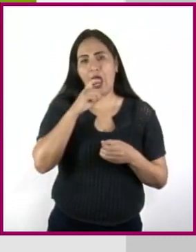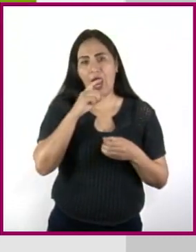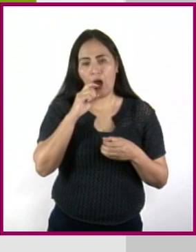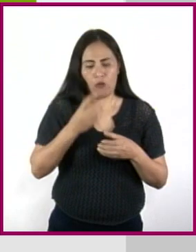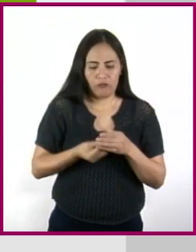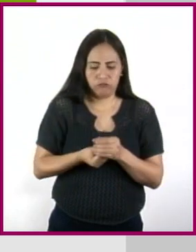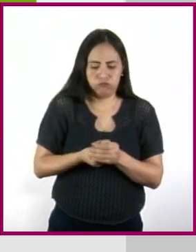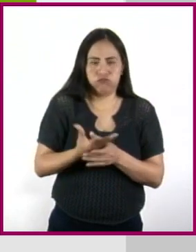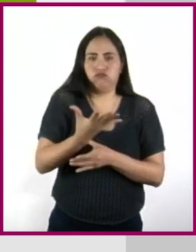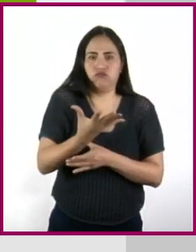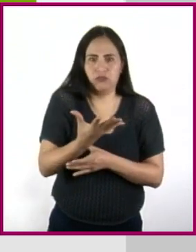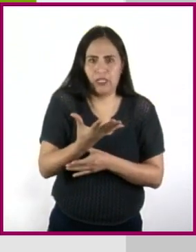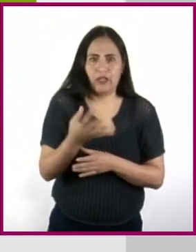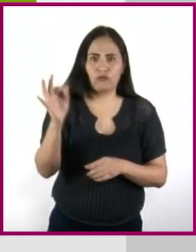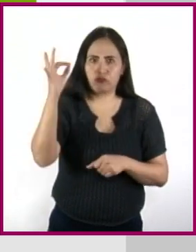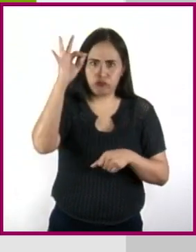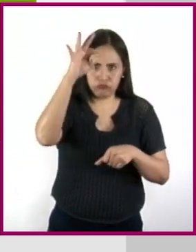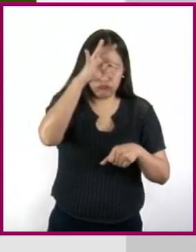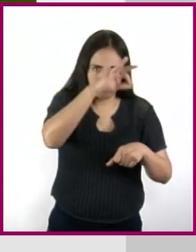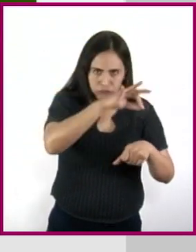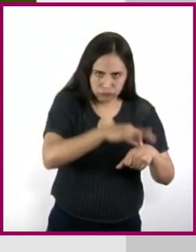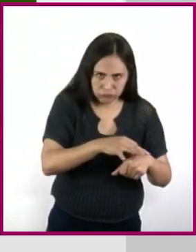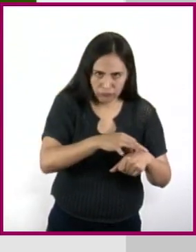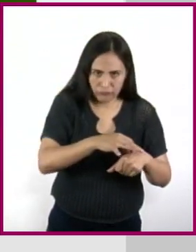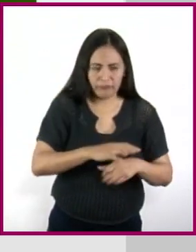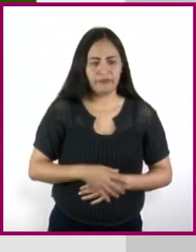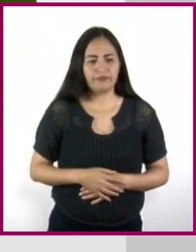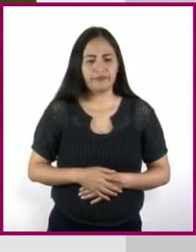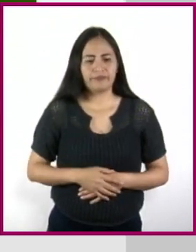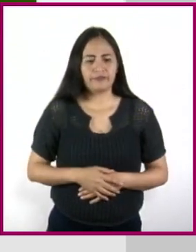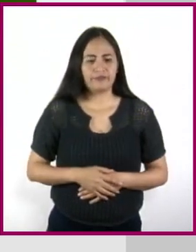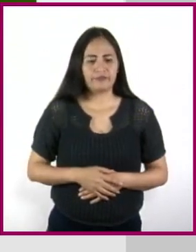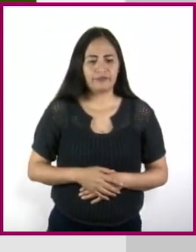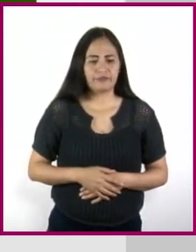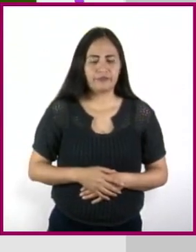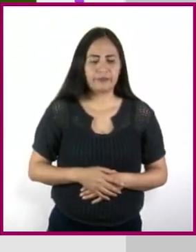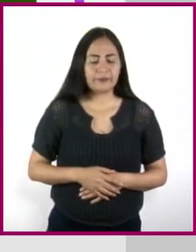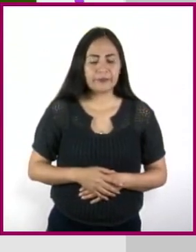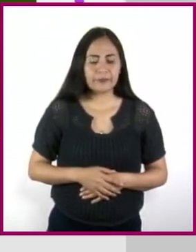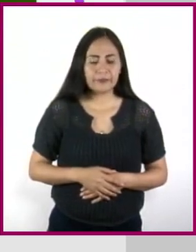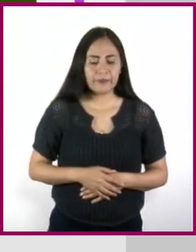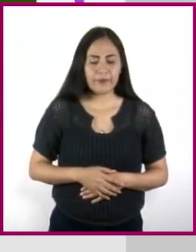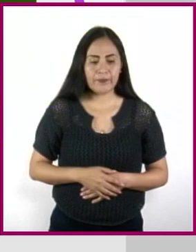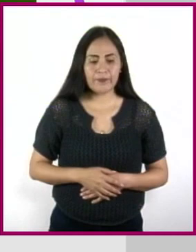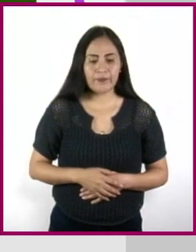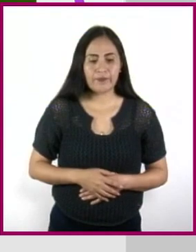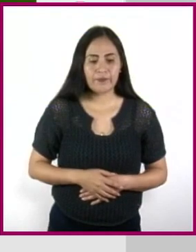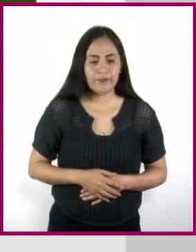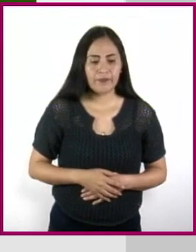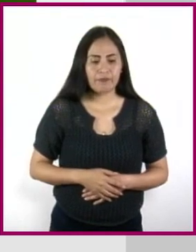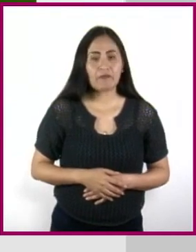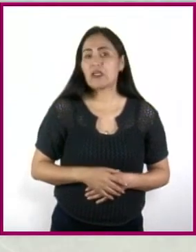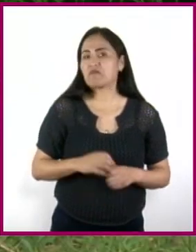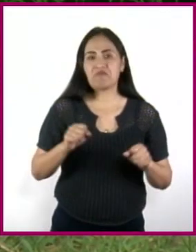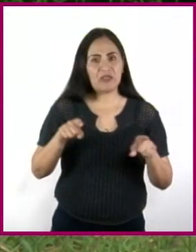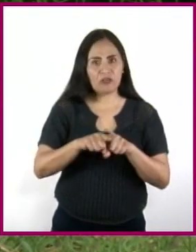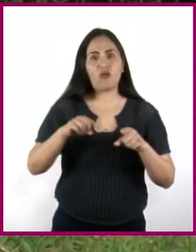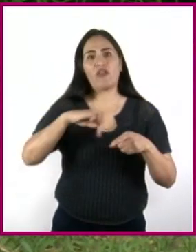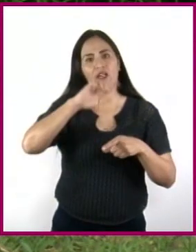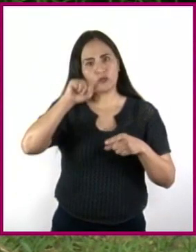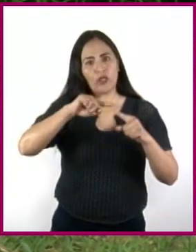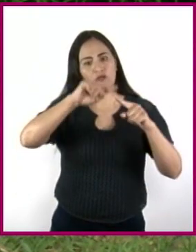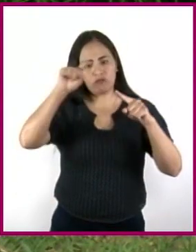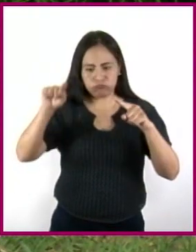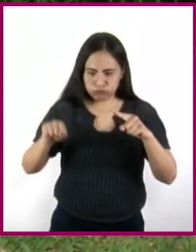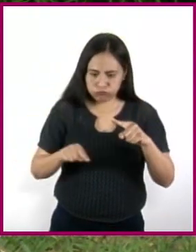parte de mosquito, y entonces puede otra vez empezar este ciclo. ¿Qué